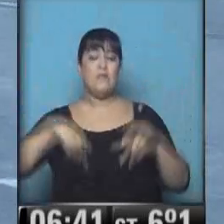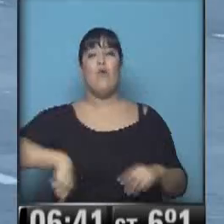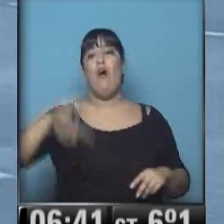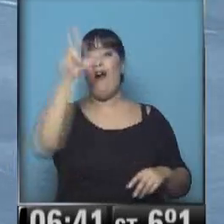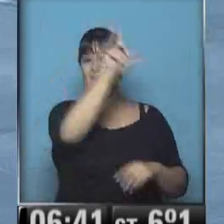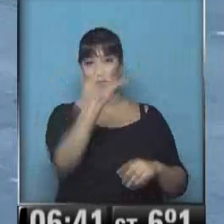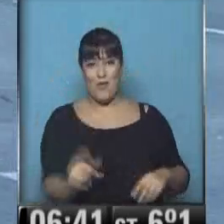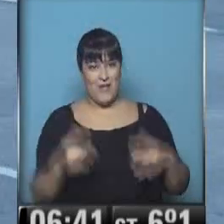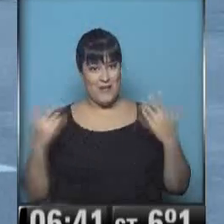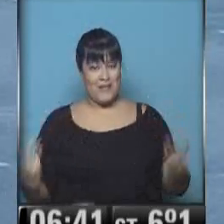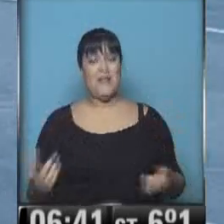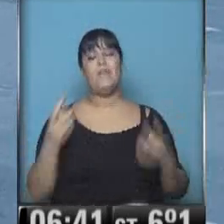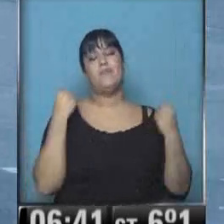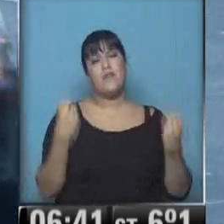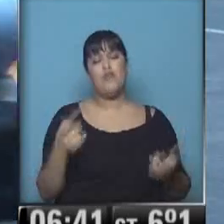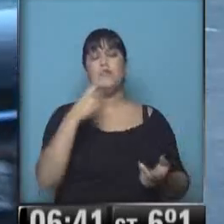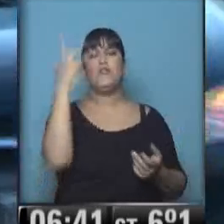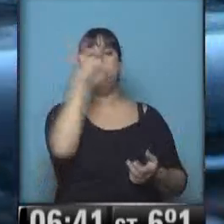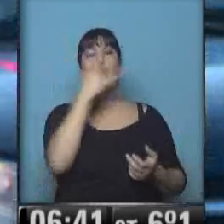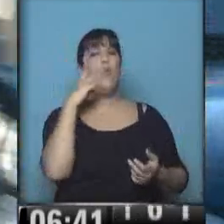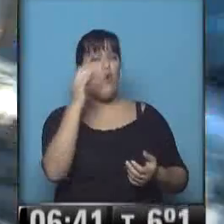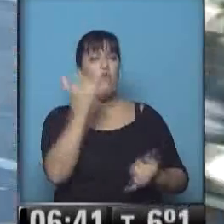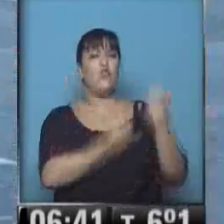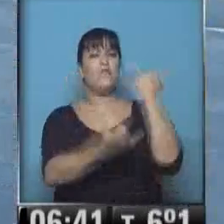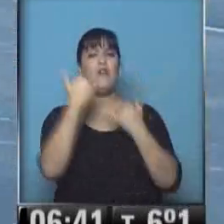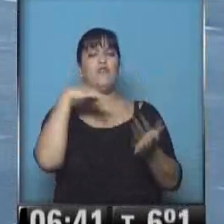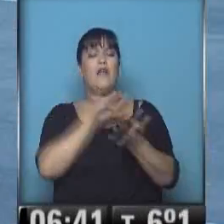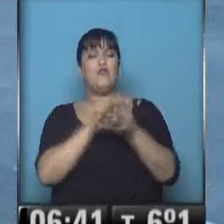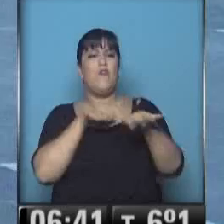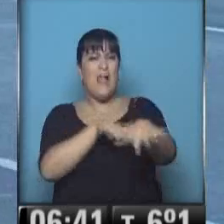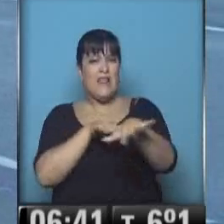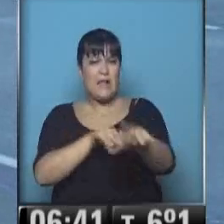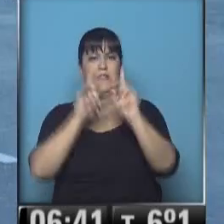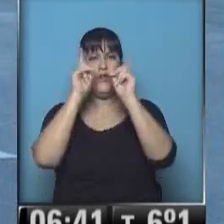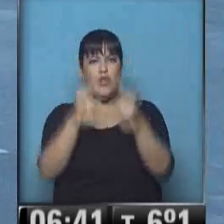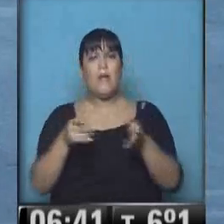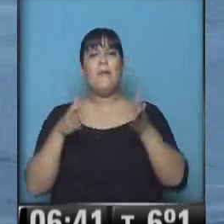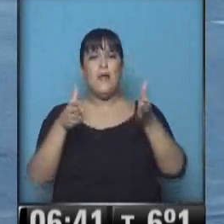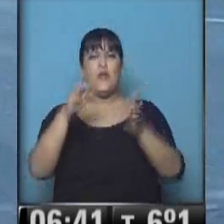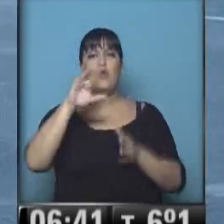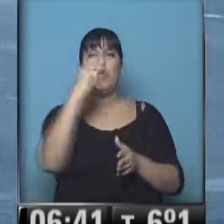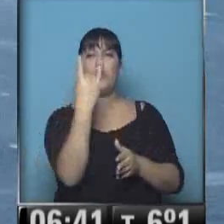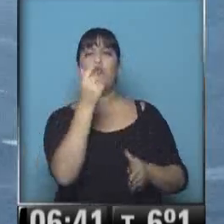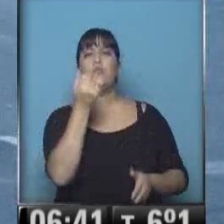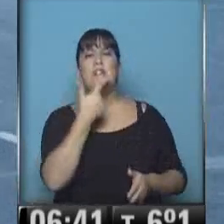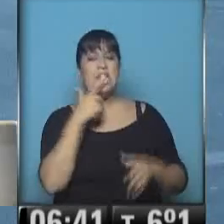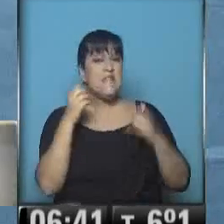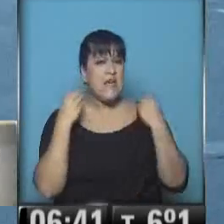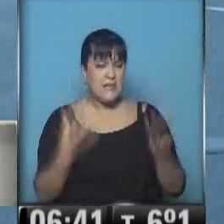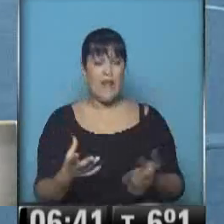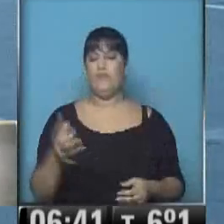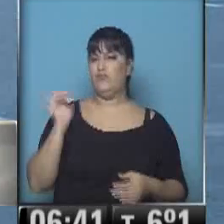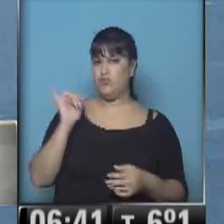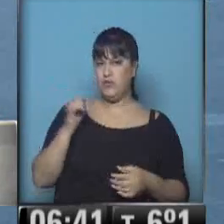y bellísimo país. Hugo Palamara, contanos cómo está el tránsito y el estado de las rutas. Como no, Karina y Nadia,